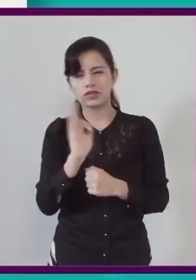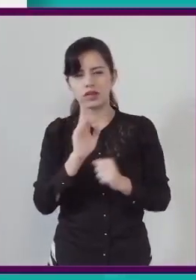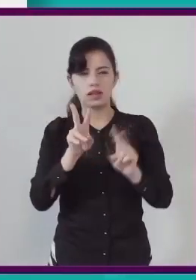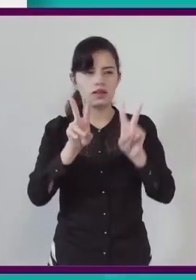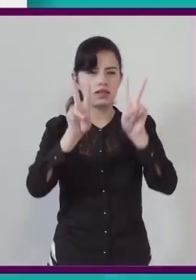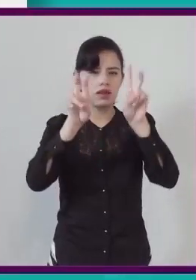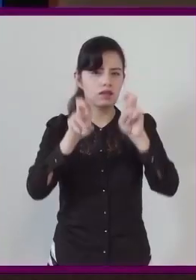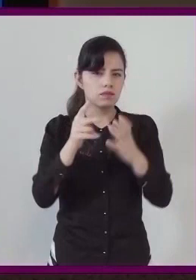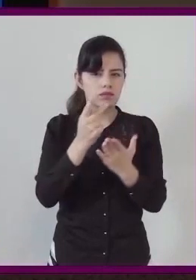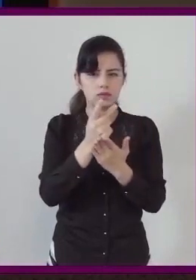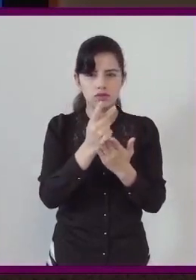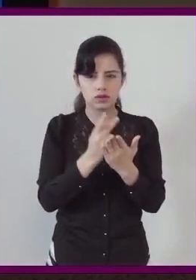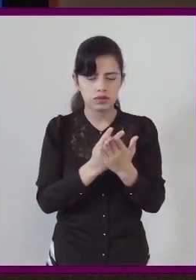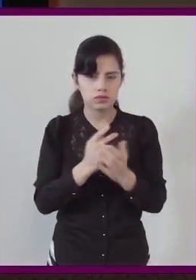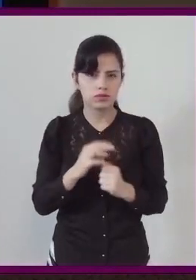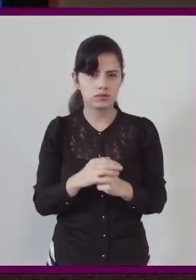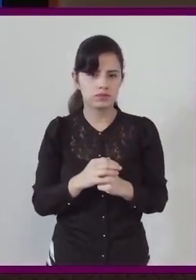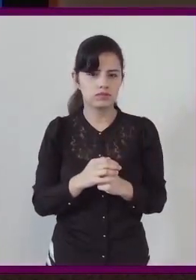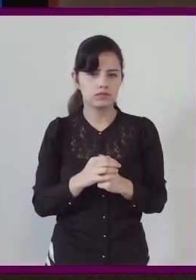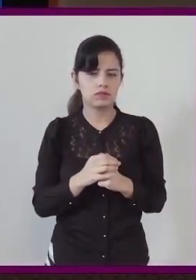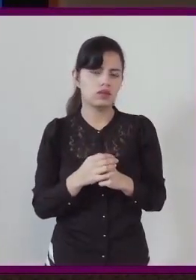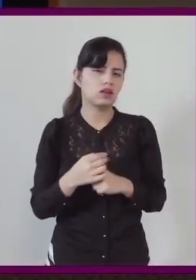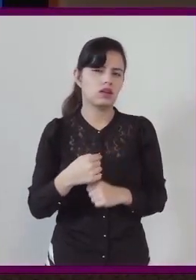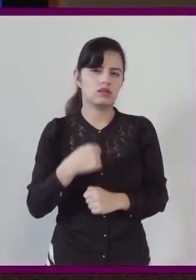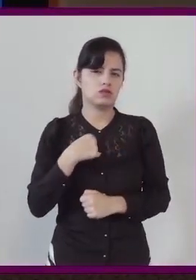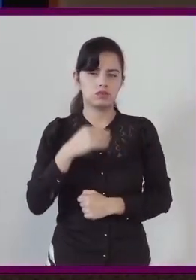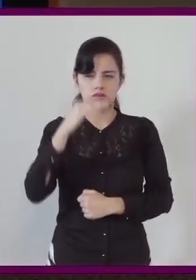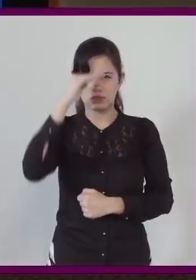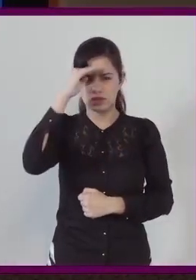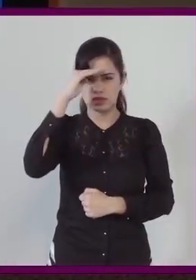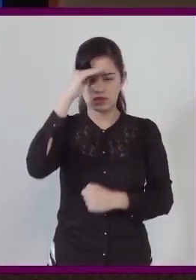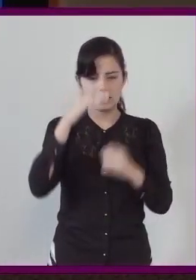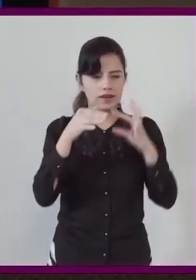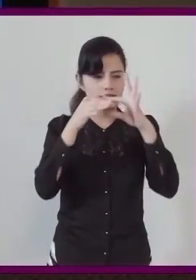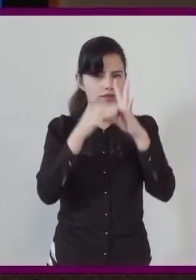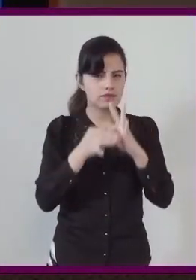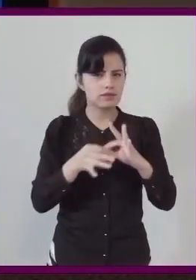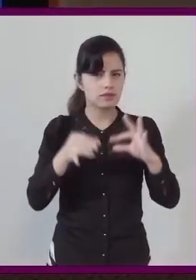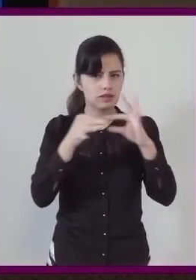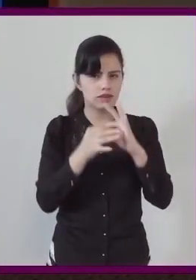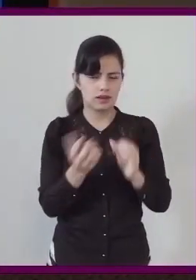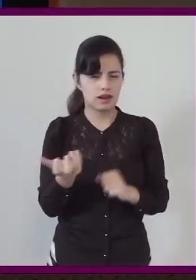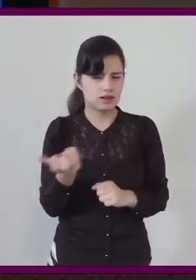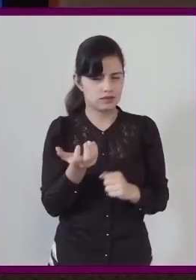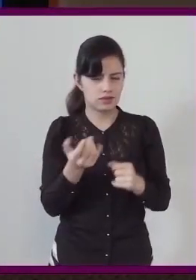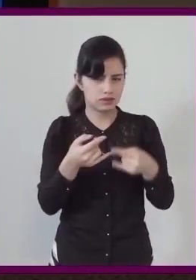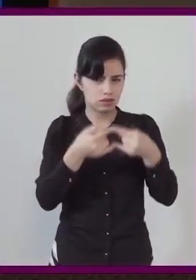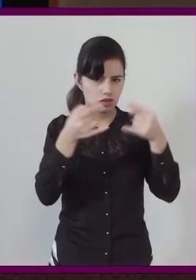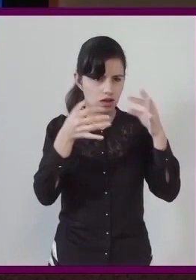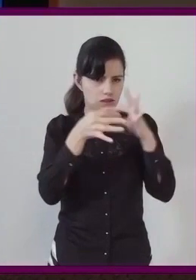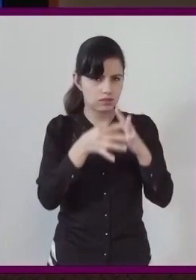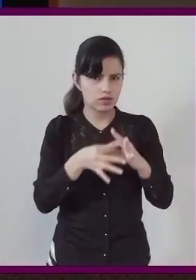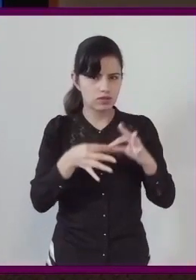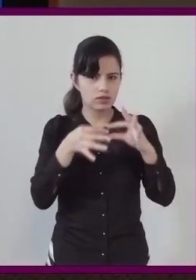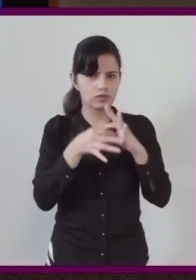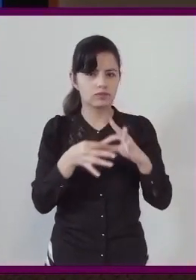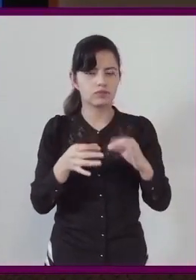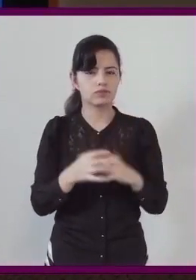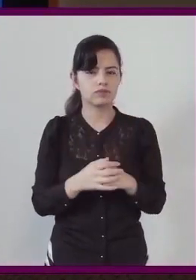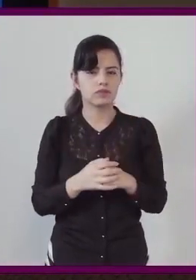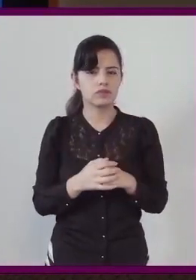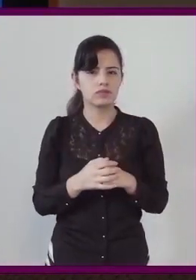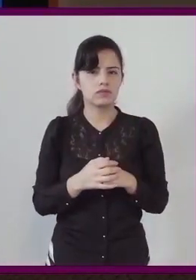trama. Cuando pienso en la narrativa, en las prácticas narrativas,